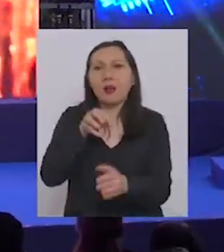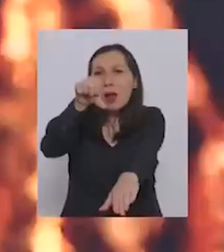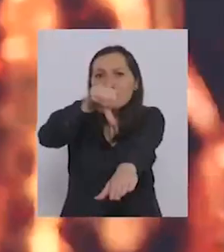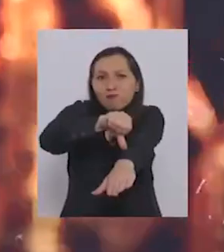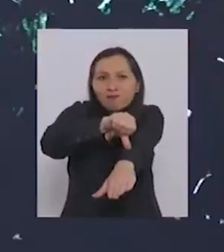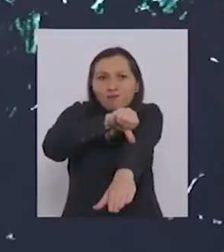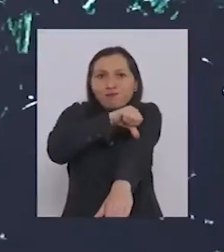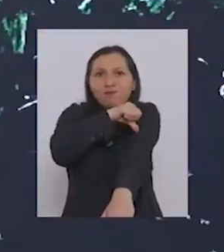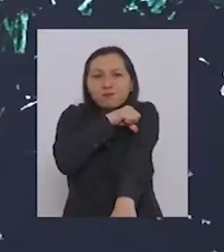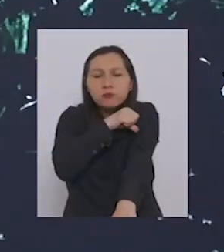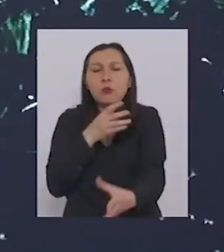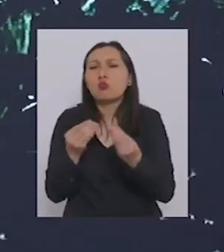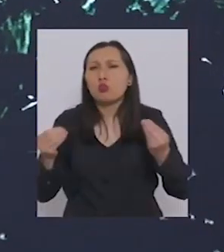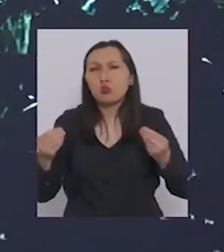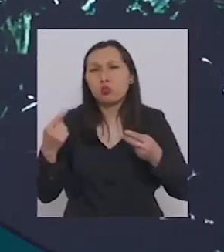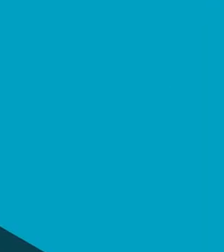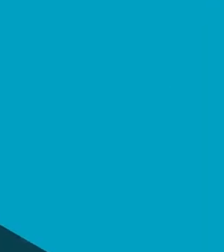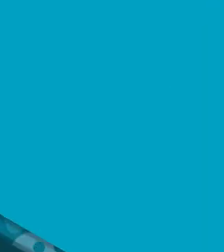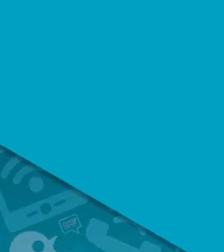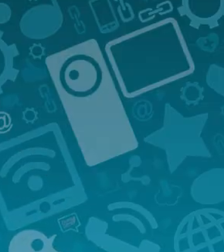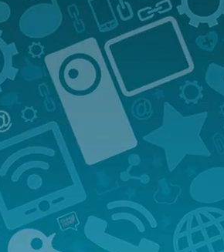y provinciales, entre muchas otras.